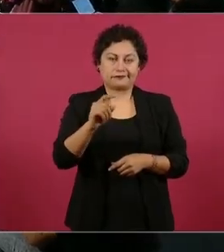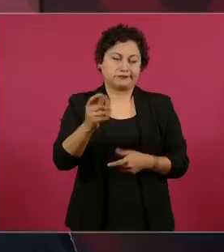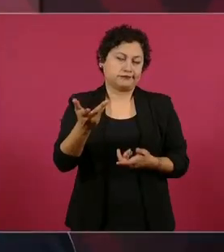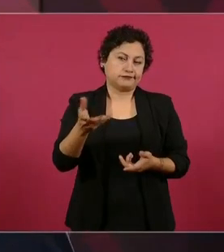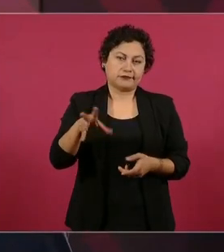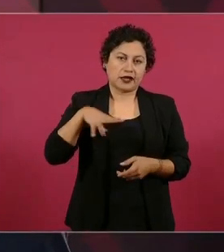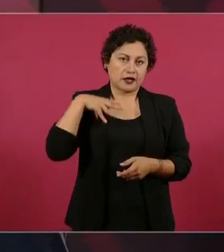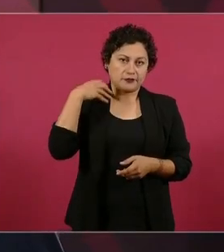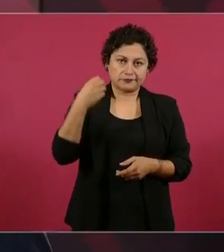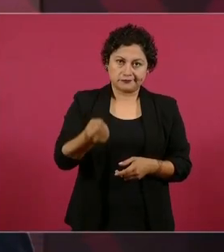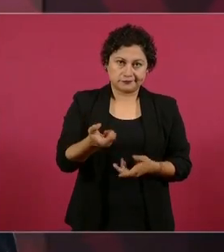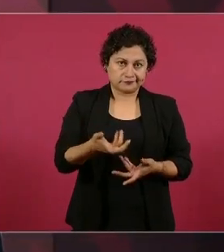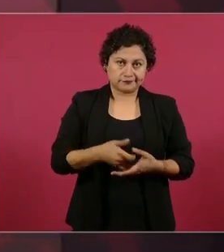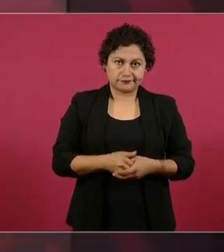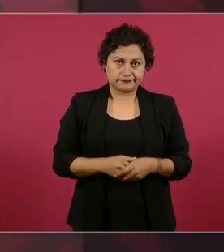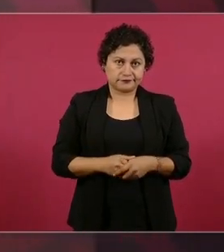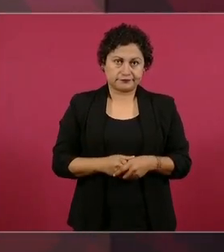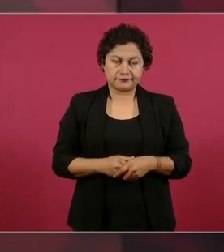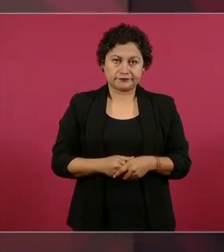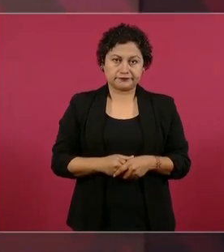y